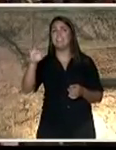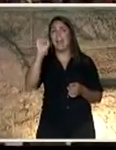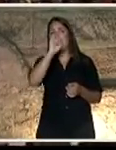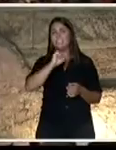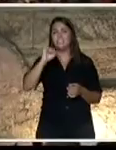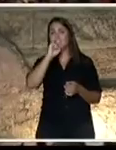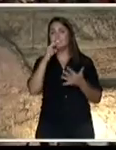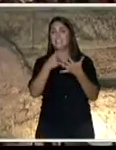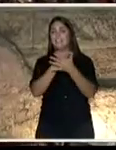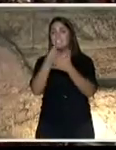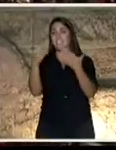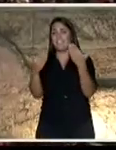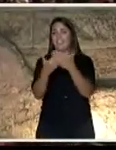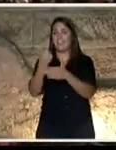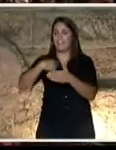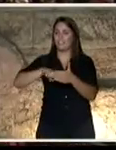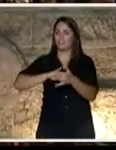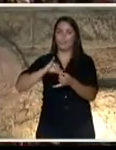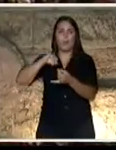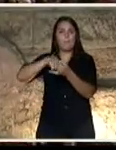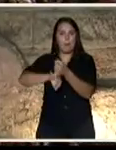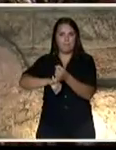50 años y 16 días que nos unimos.